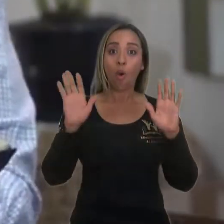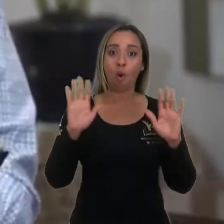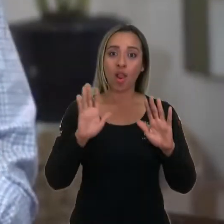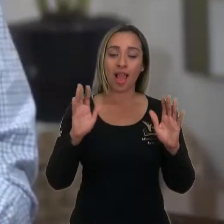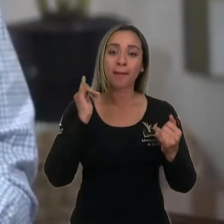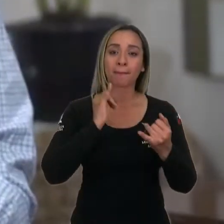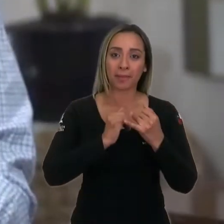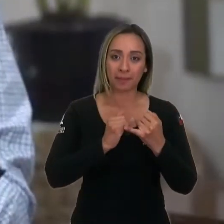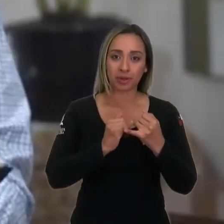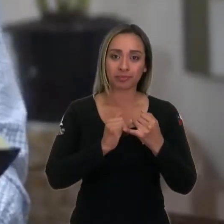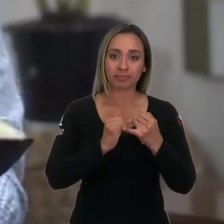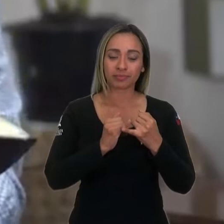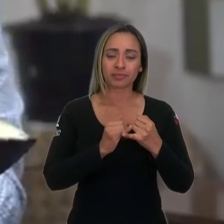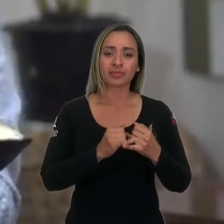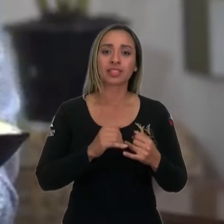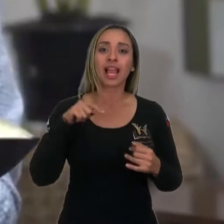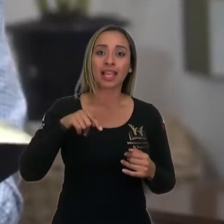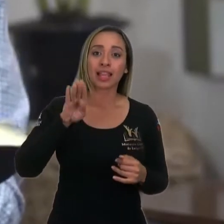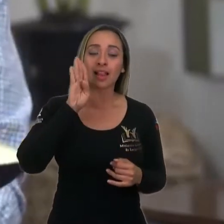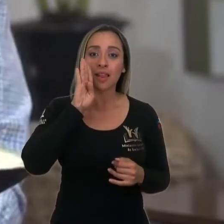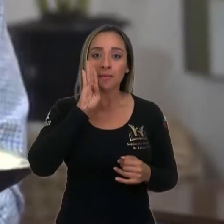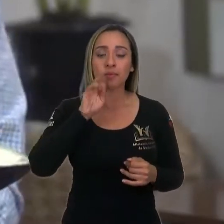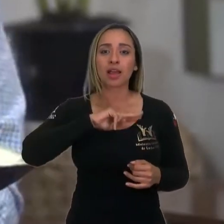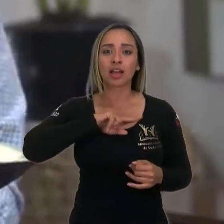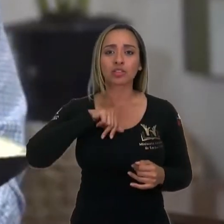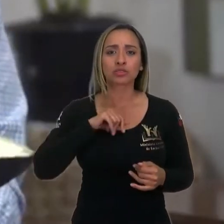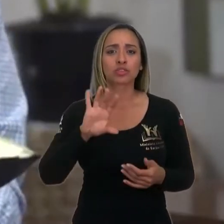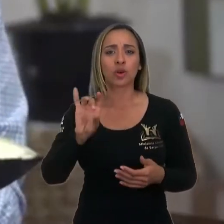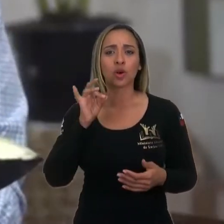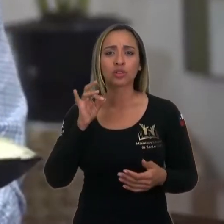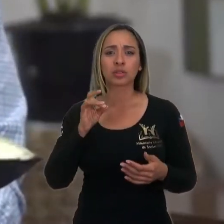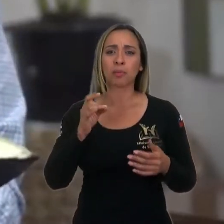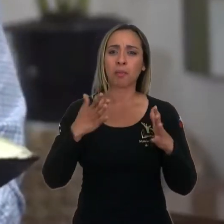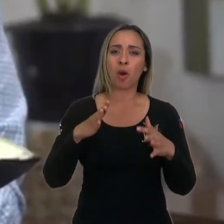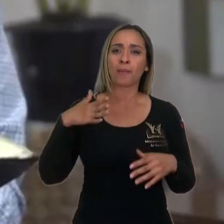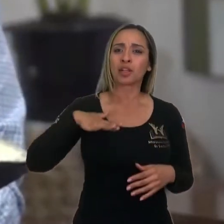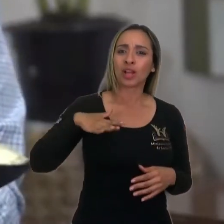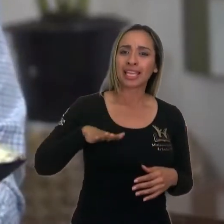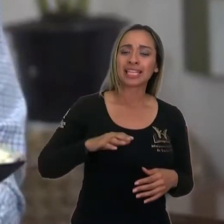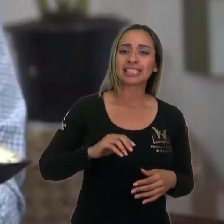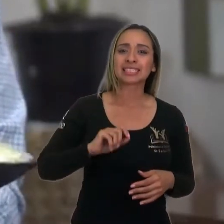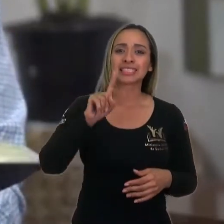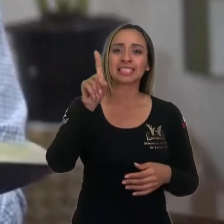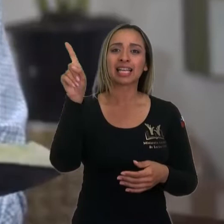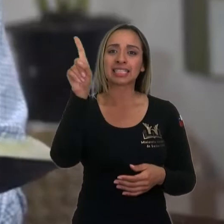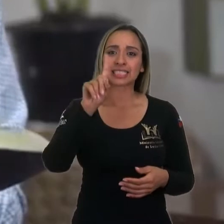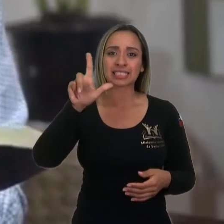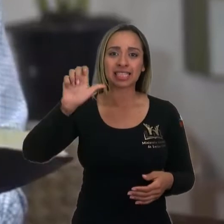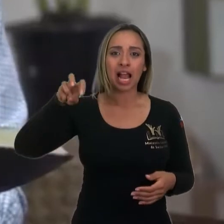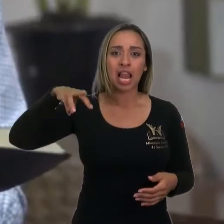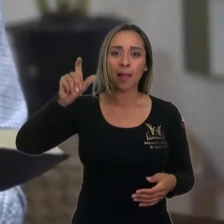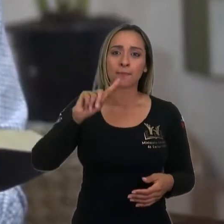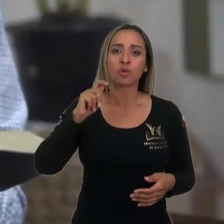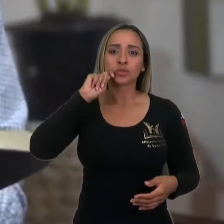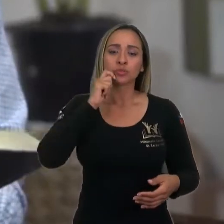Salmos mi amigo querido. En la Biblia encontramos 15 salmos llamados salmos graduales, desde el salmo 120